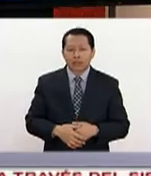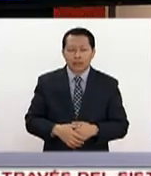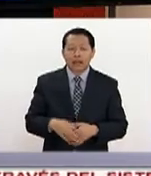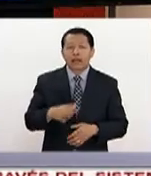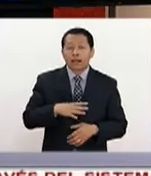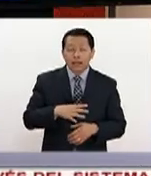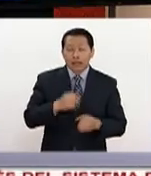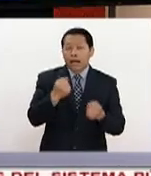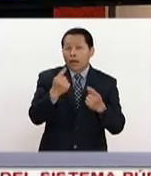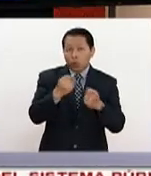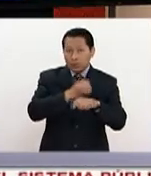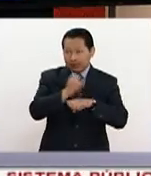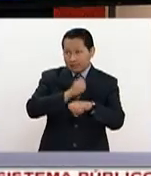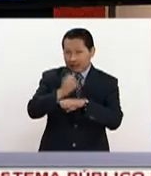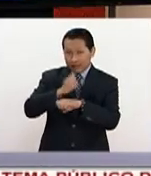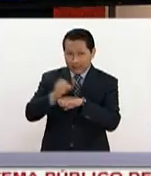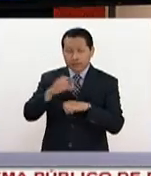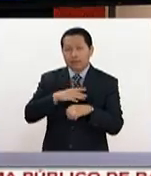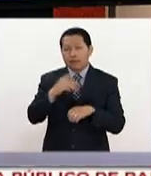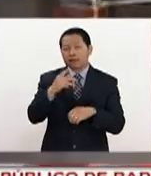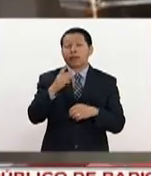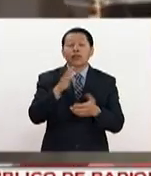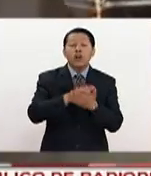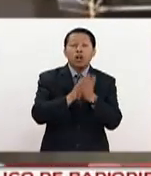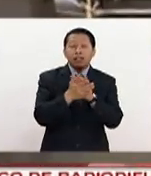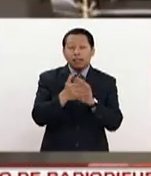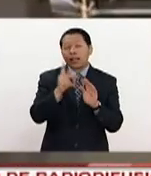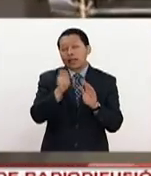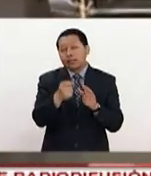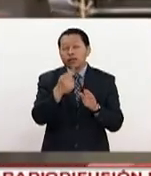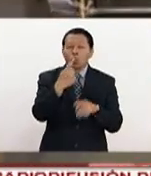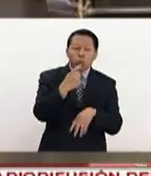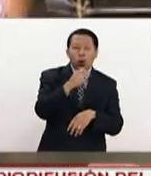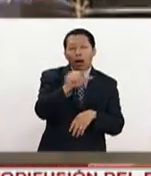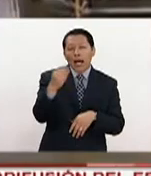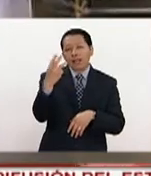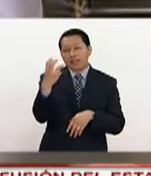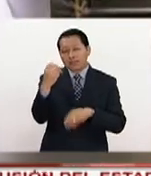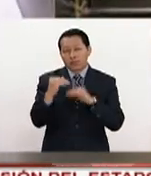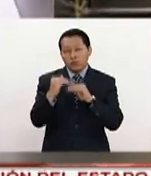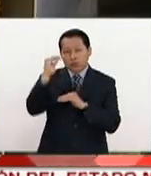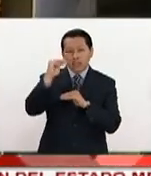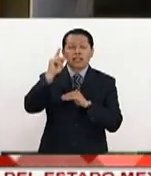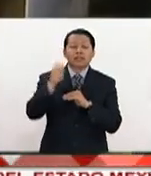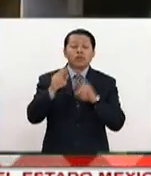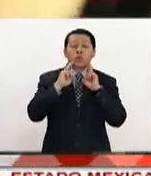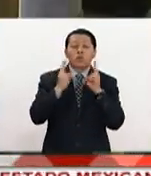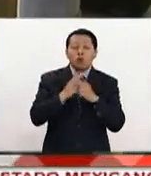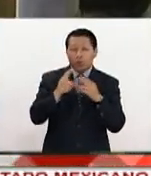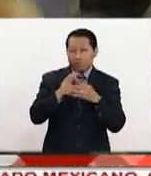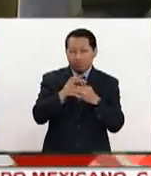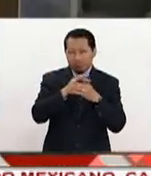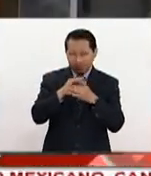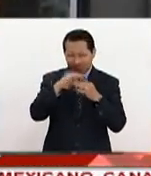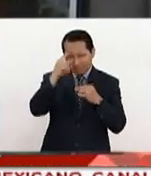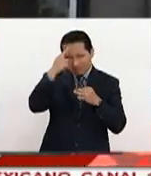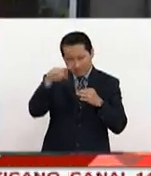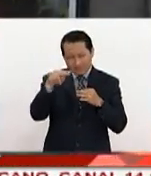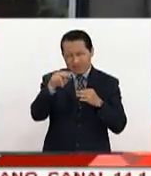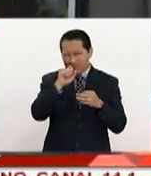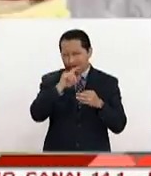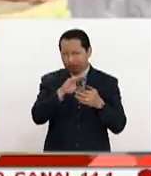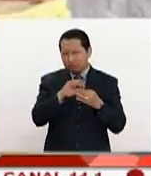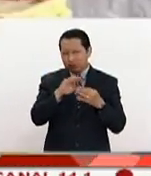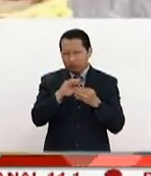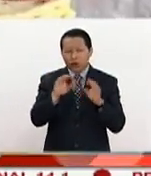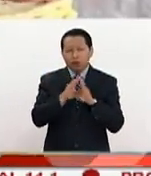En algunos estados de la República subió el precio de la tortilla entre 1 y 3 pesos. La Unión Nacional de Industriales de Molinos y Tortillas prevé un